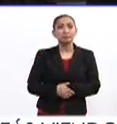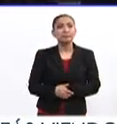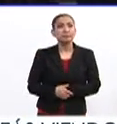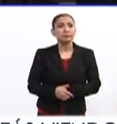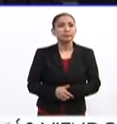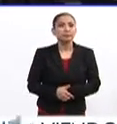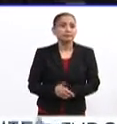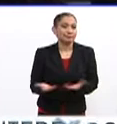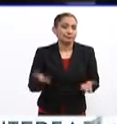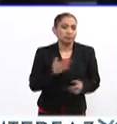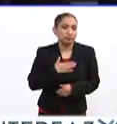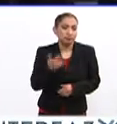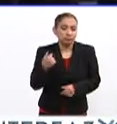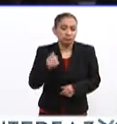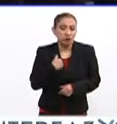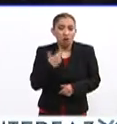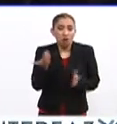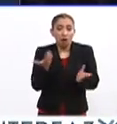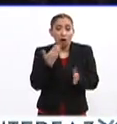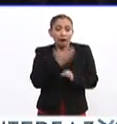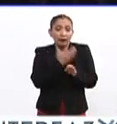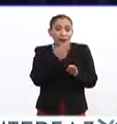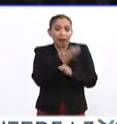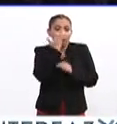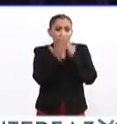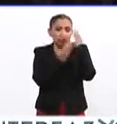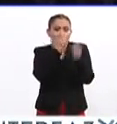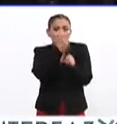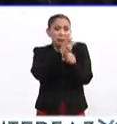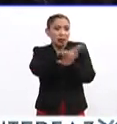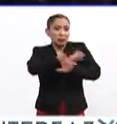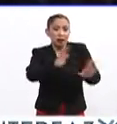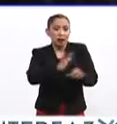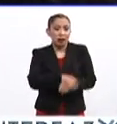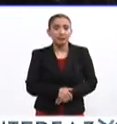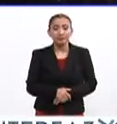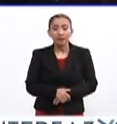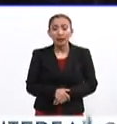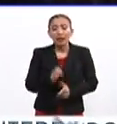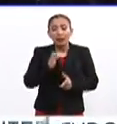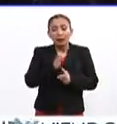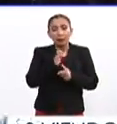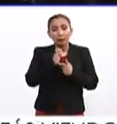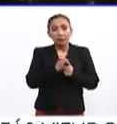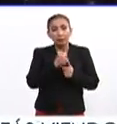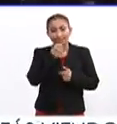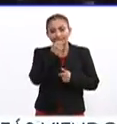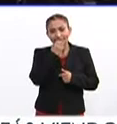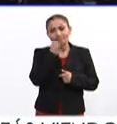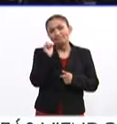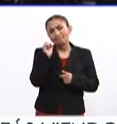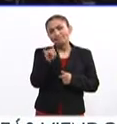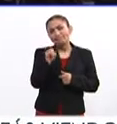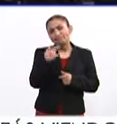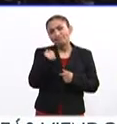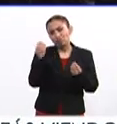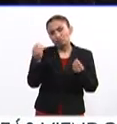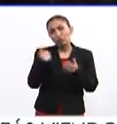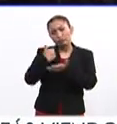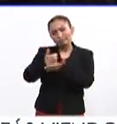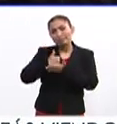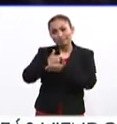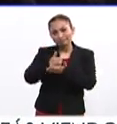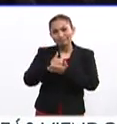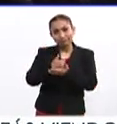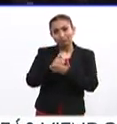porque, bueno, yo al grado que ahorita he terminado es hasta la preparatoria. Entonces, sí, son muchos beneficios